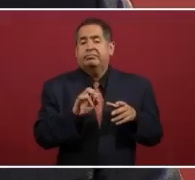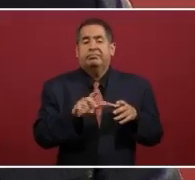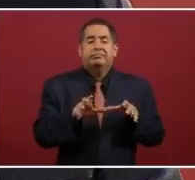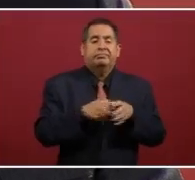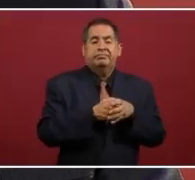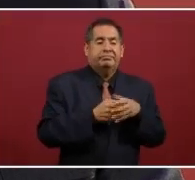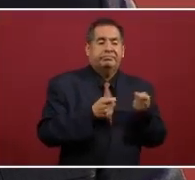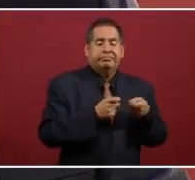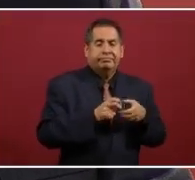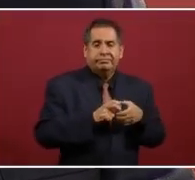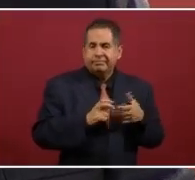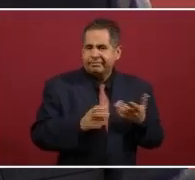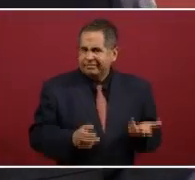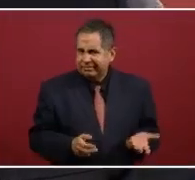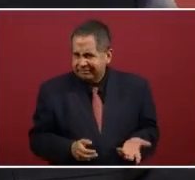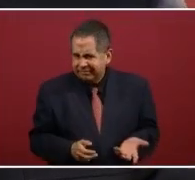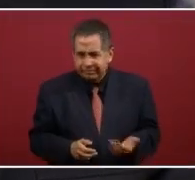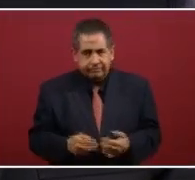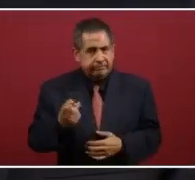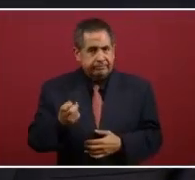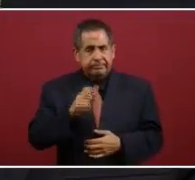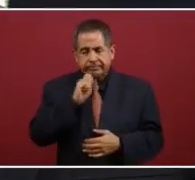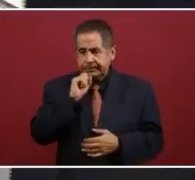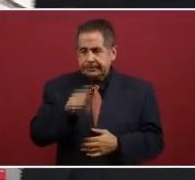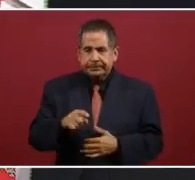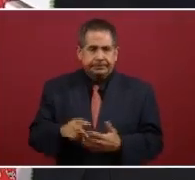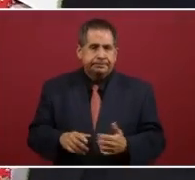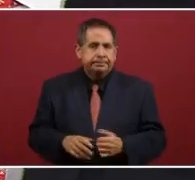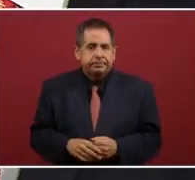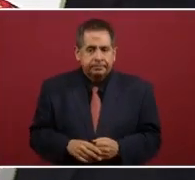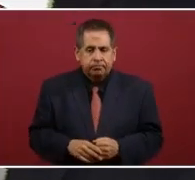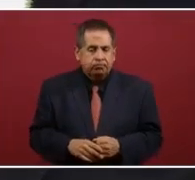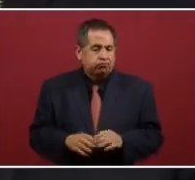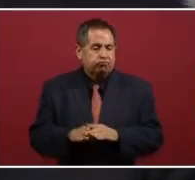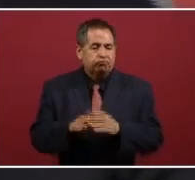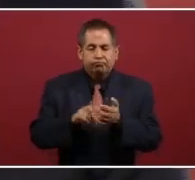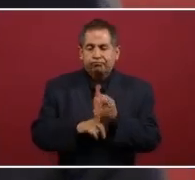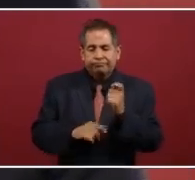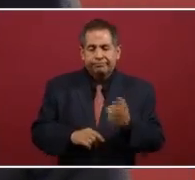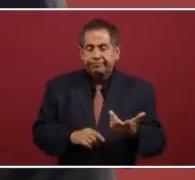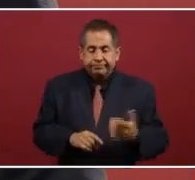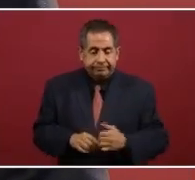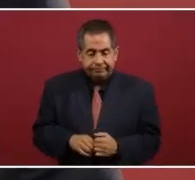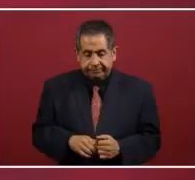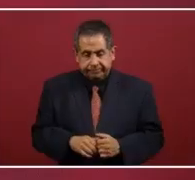Pero como todo esto tiene que ver